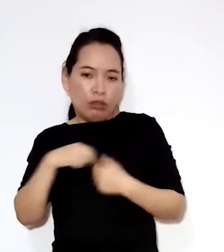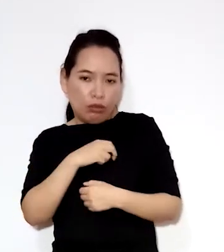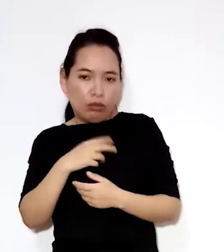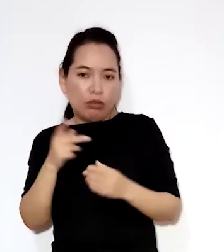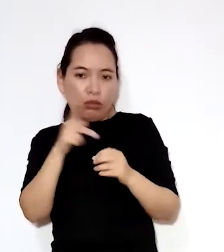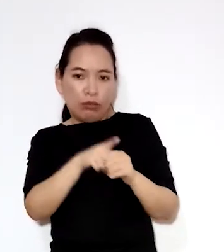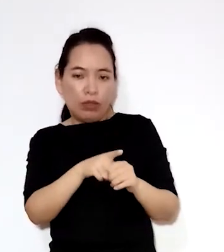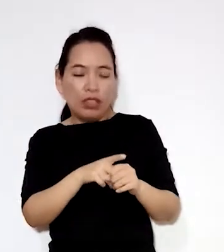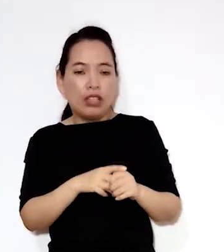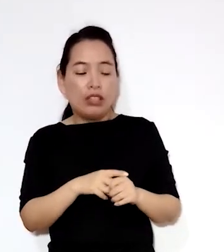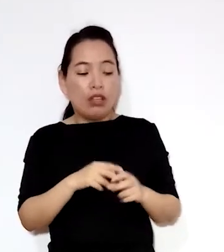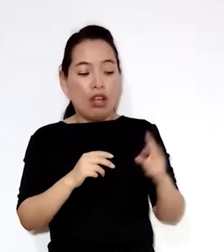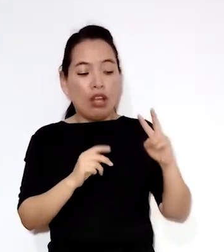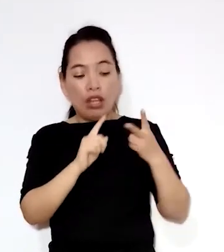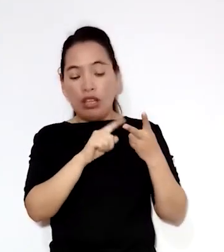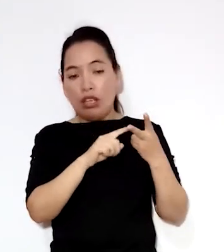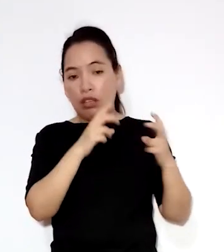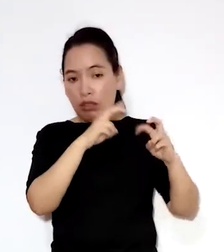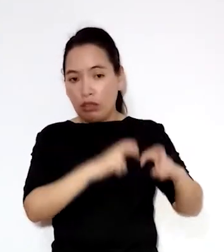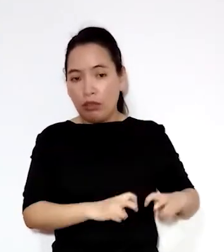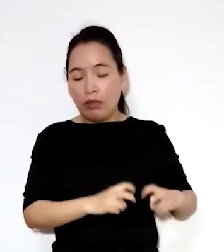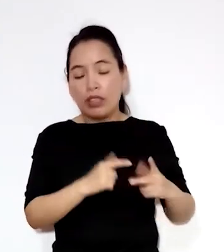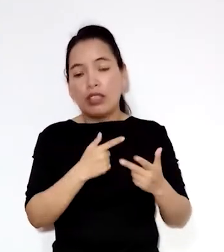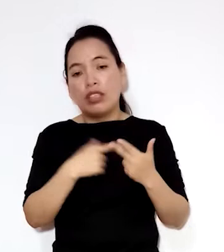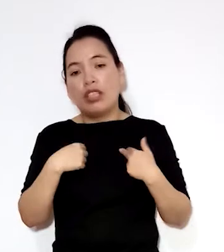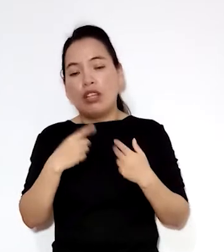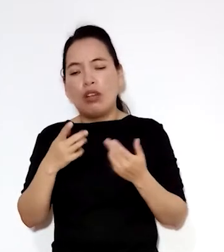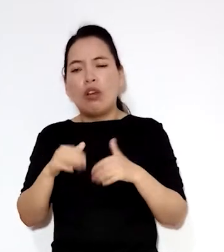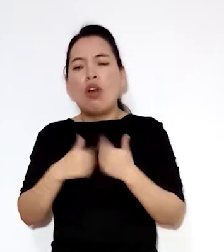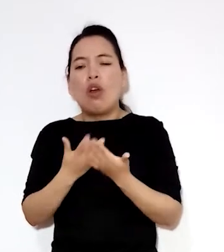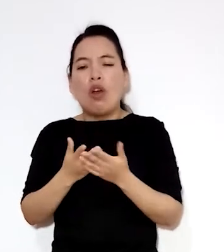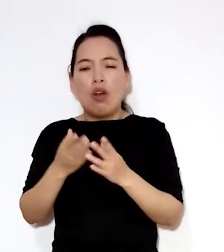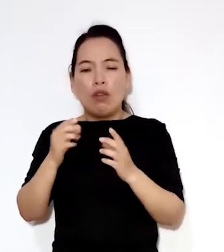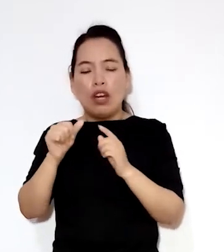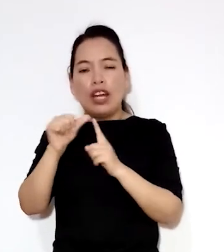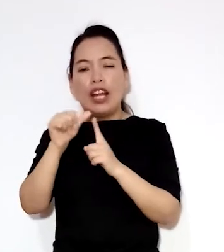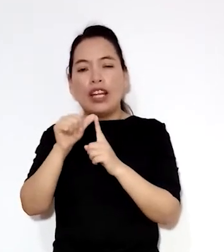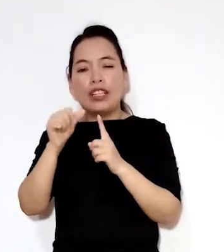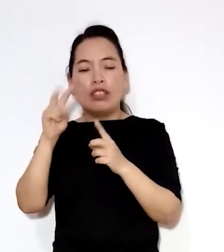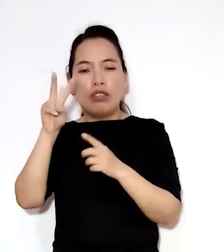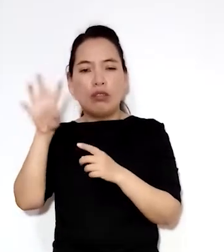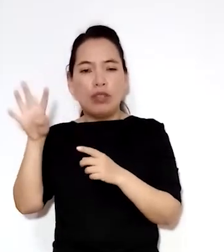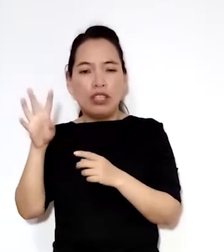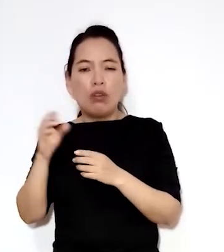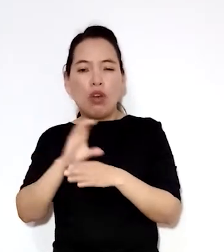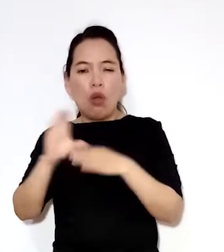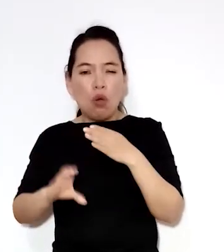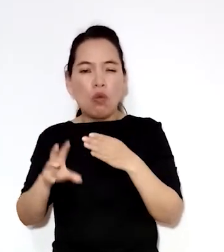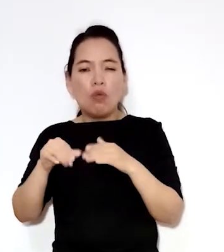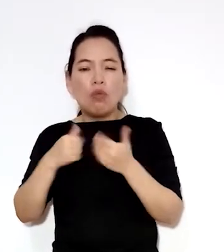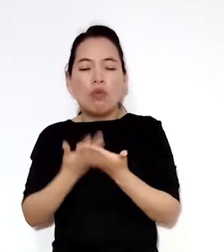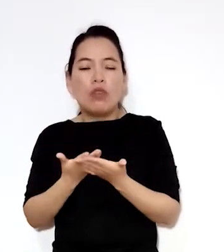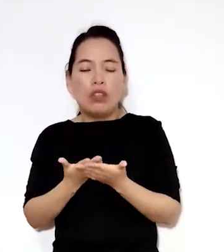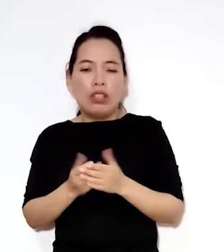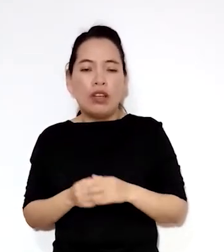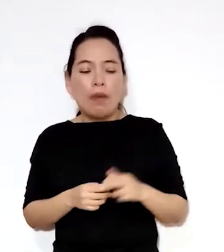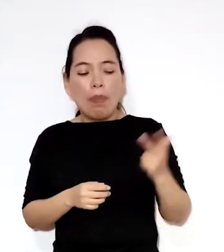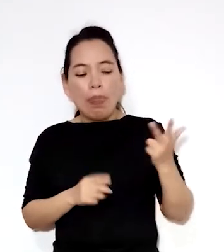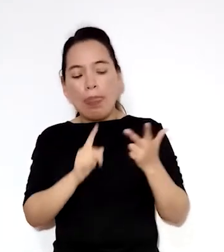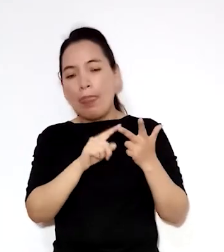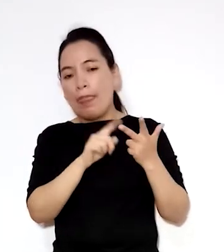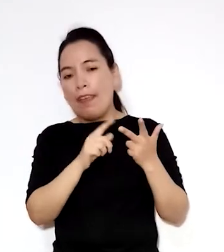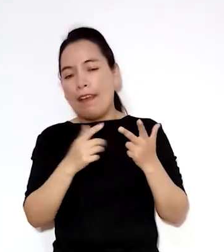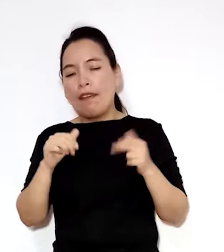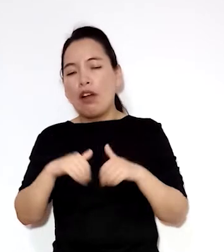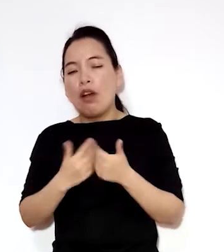otro estudio que está a su disposición sobre el estado de implementación del artículo 24 de la Convención en los países de RINE, otro sobre